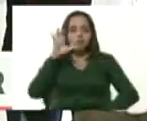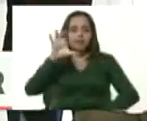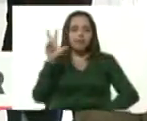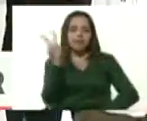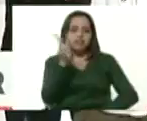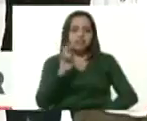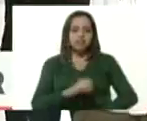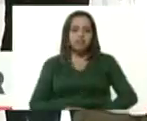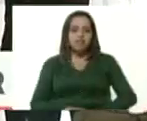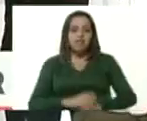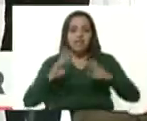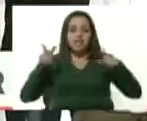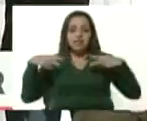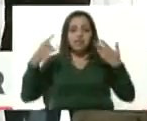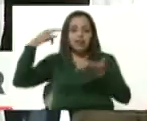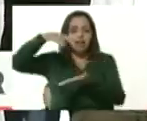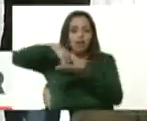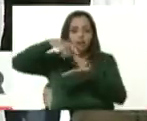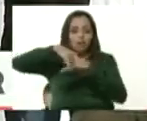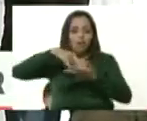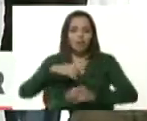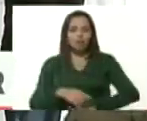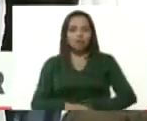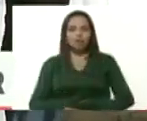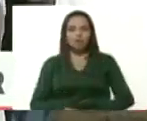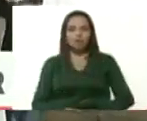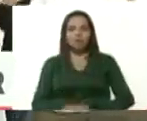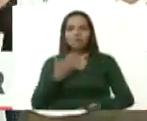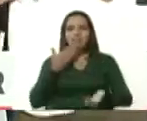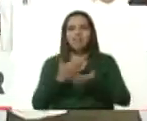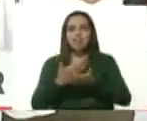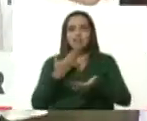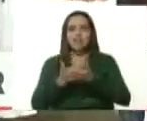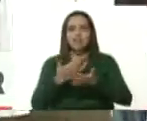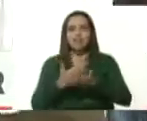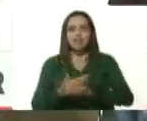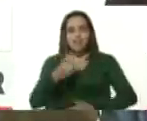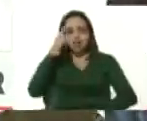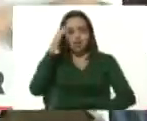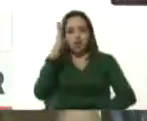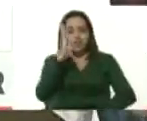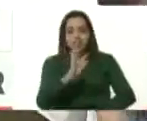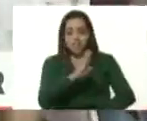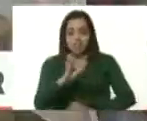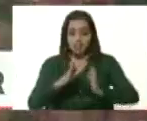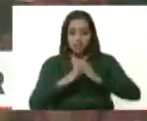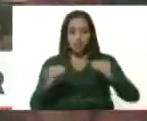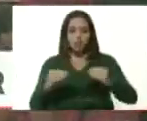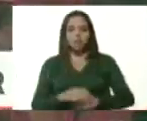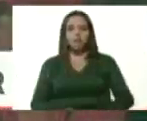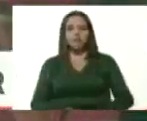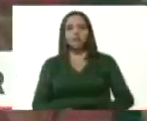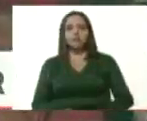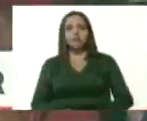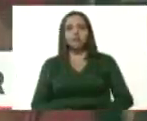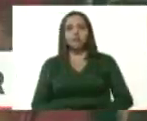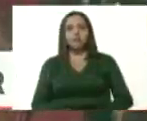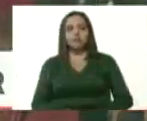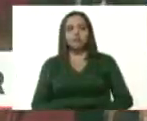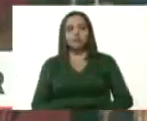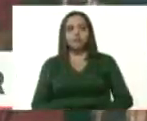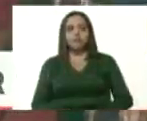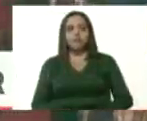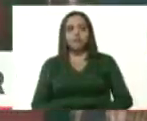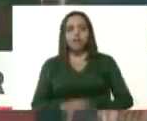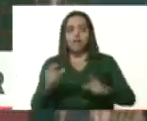¡Que viva Carabobo! Gracias, gracias. Que Dios los bendiga a todos. las